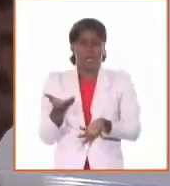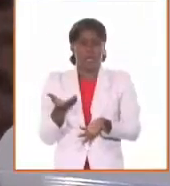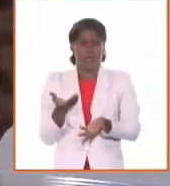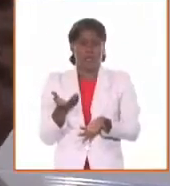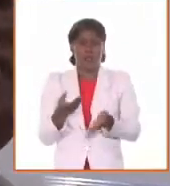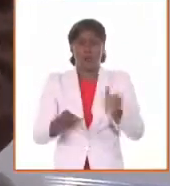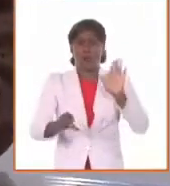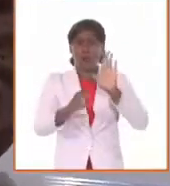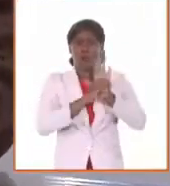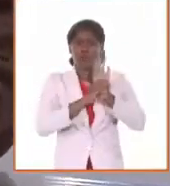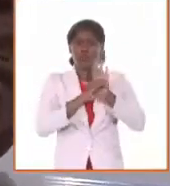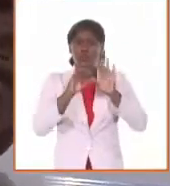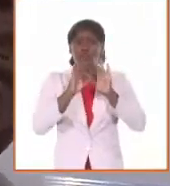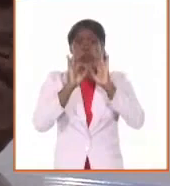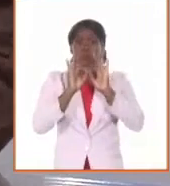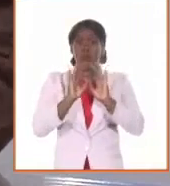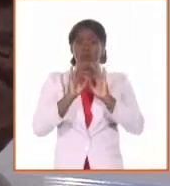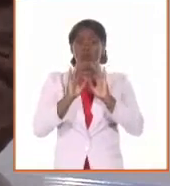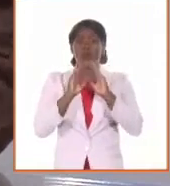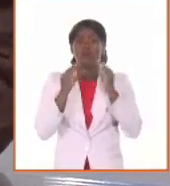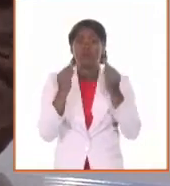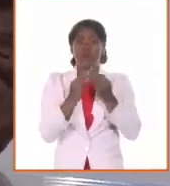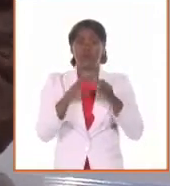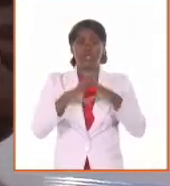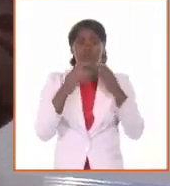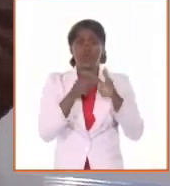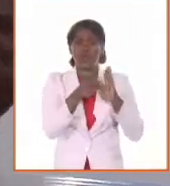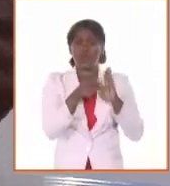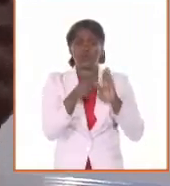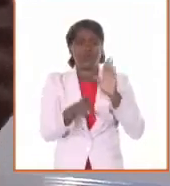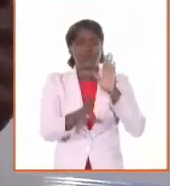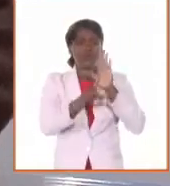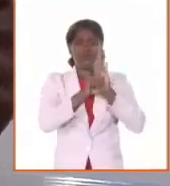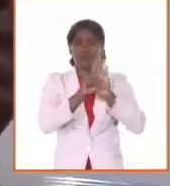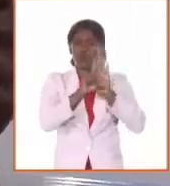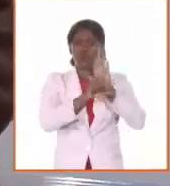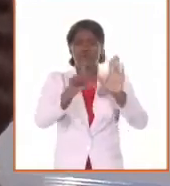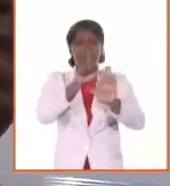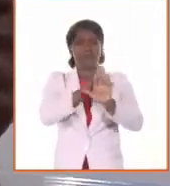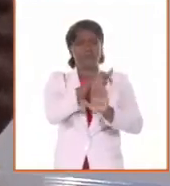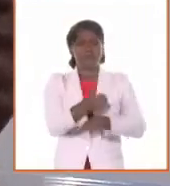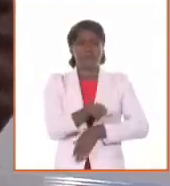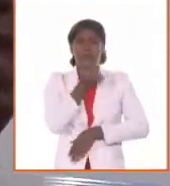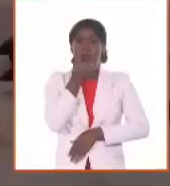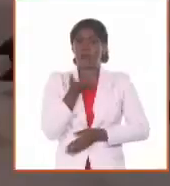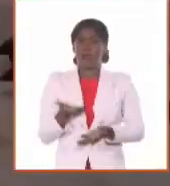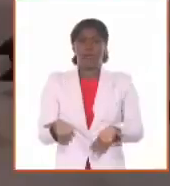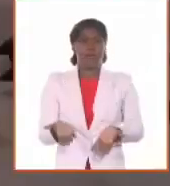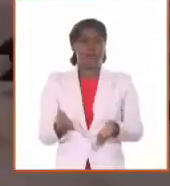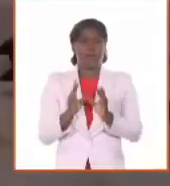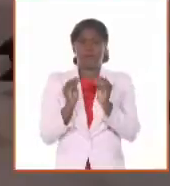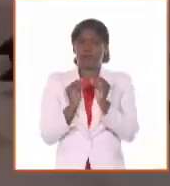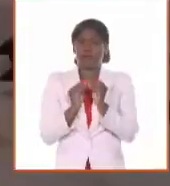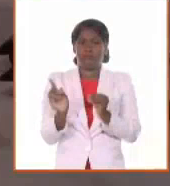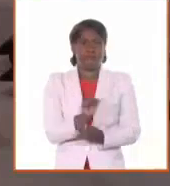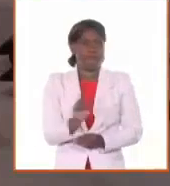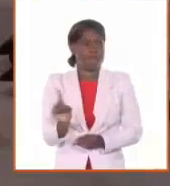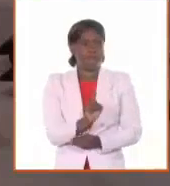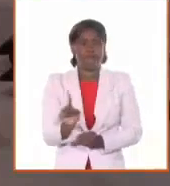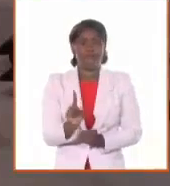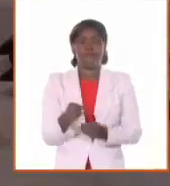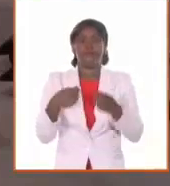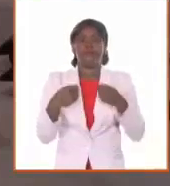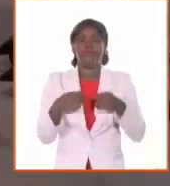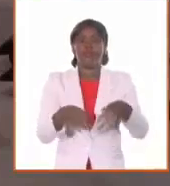República no lo permite la ley del registro del estado civil no lo permite el vigente código de la familia no lo permite Por qué Porque